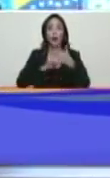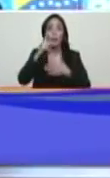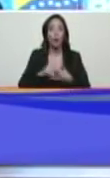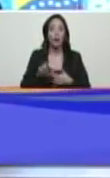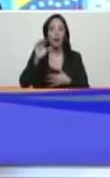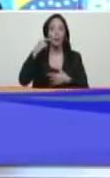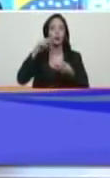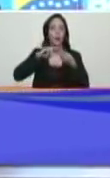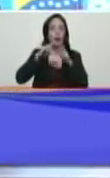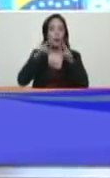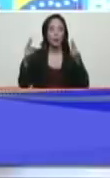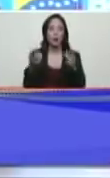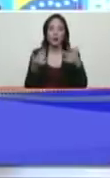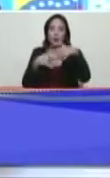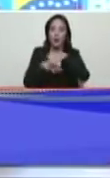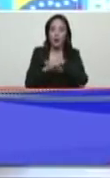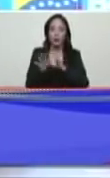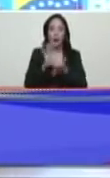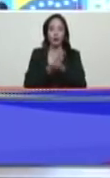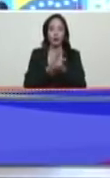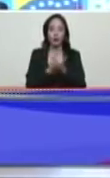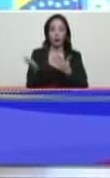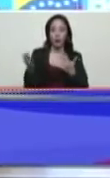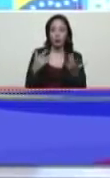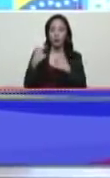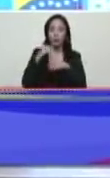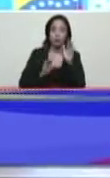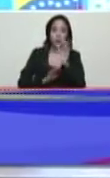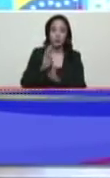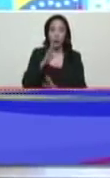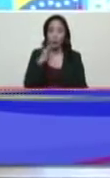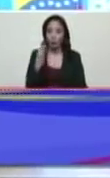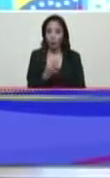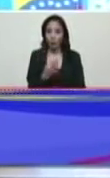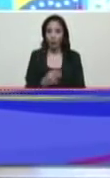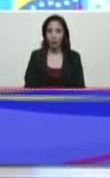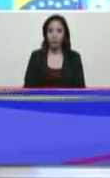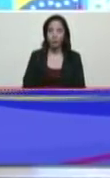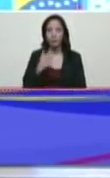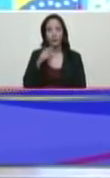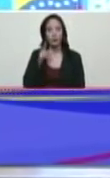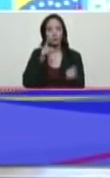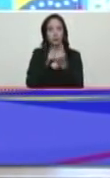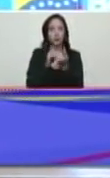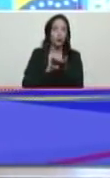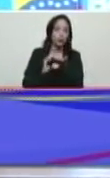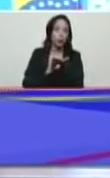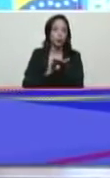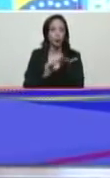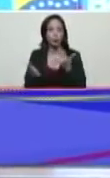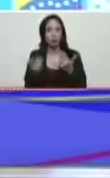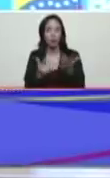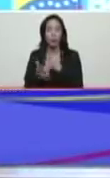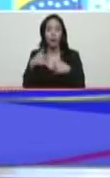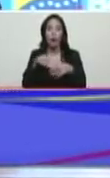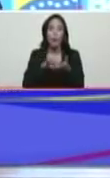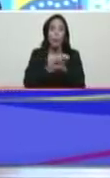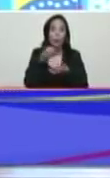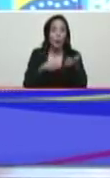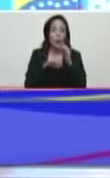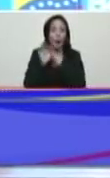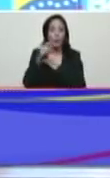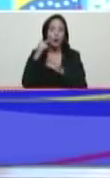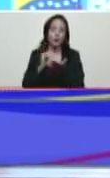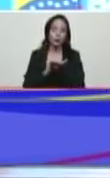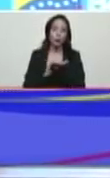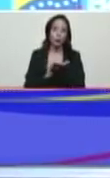paz, la integración, la tranquilidad, el desarrollo, la atención y solución de los problemas de nuestro país. Y